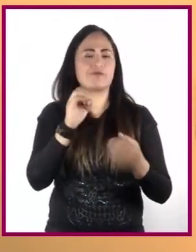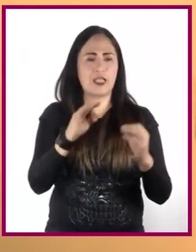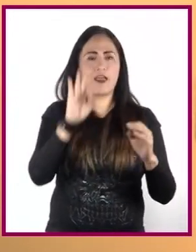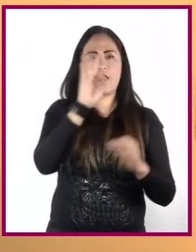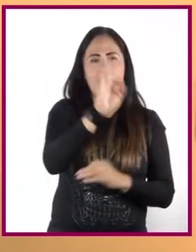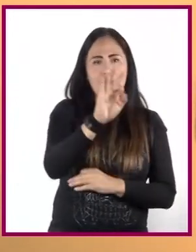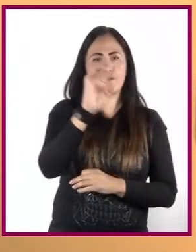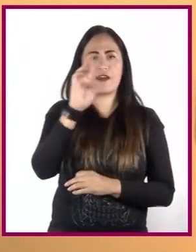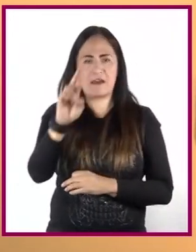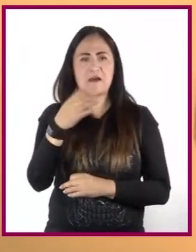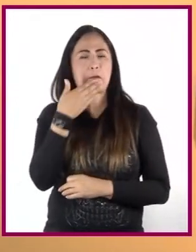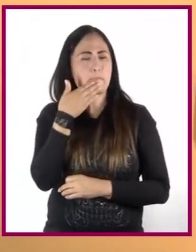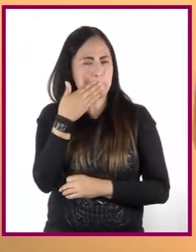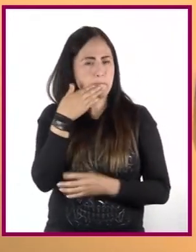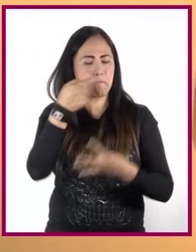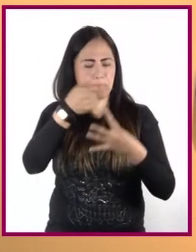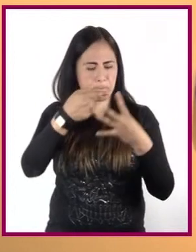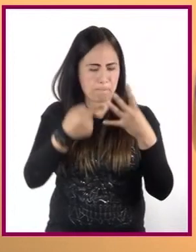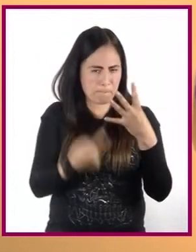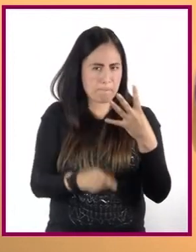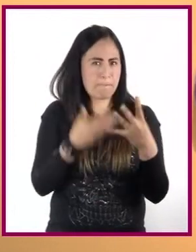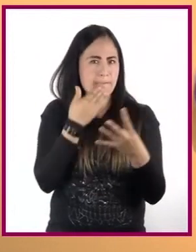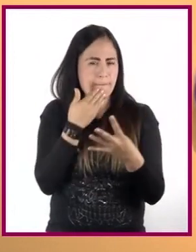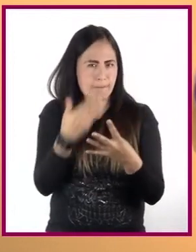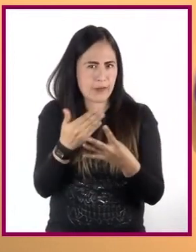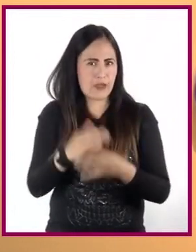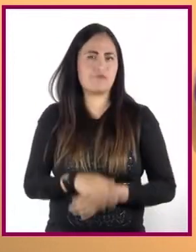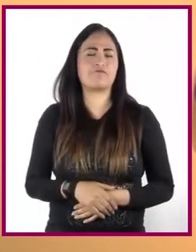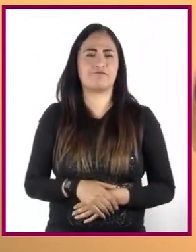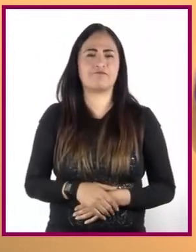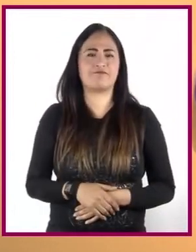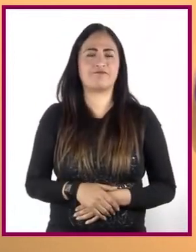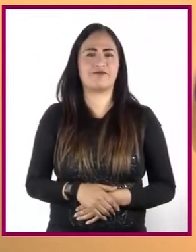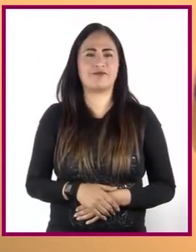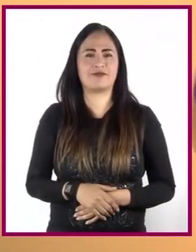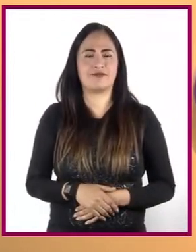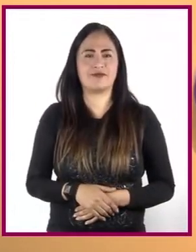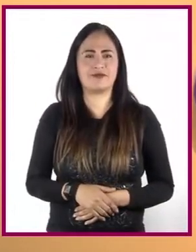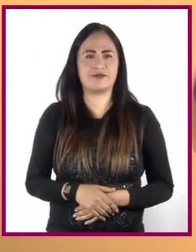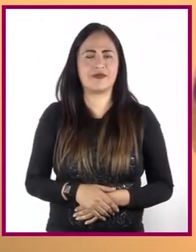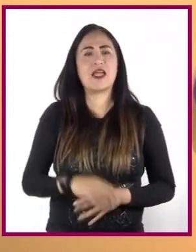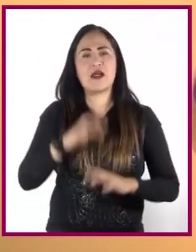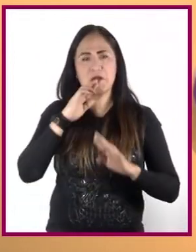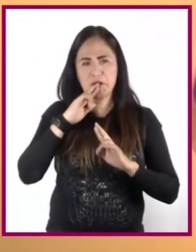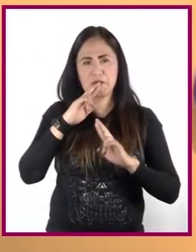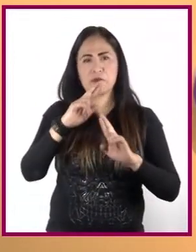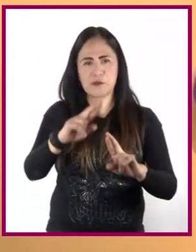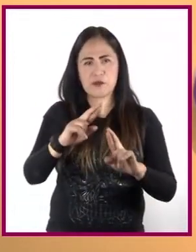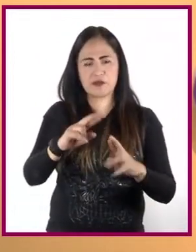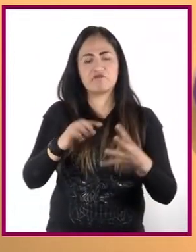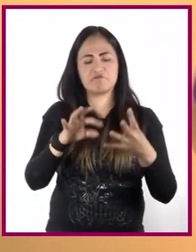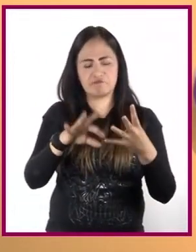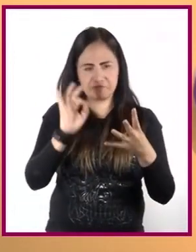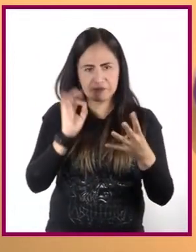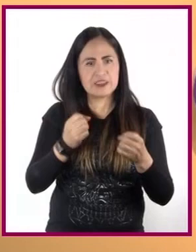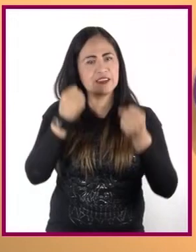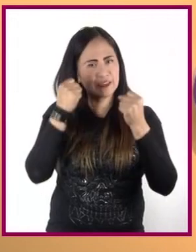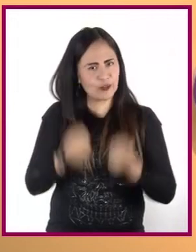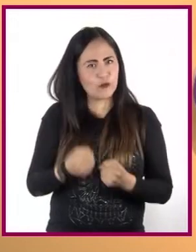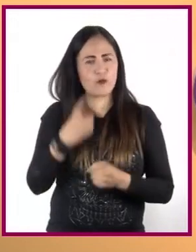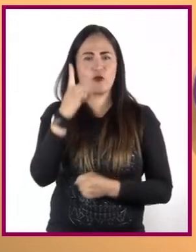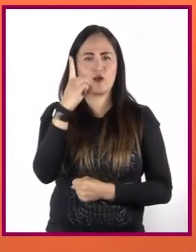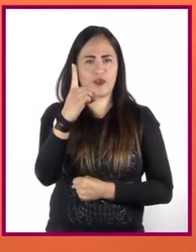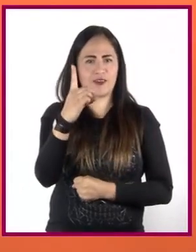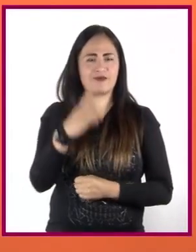frecuencias relativas están correctas y por lo tanto podemos concluir el resultado del ejercicio es la opción